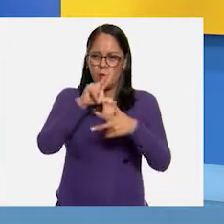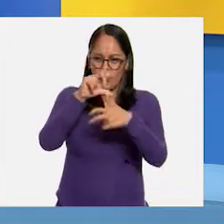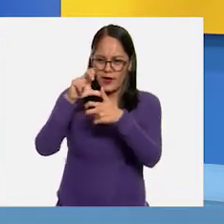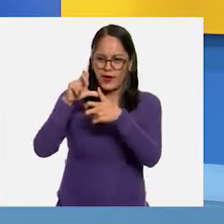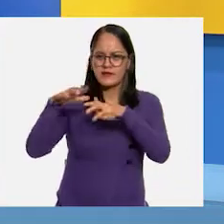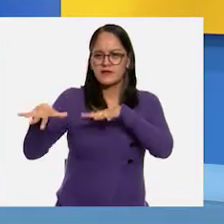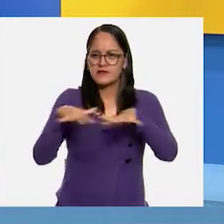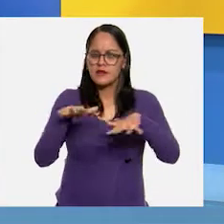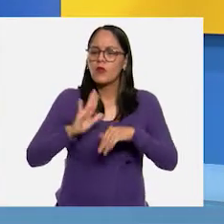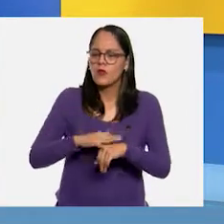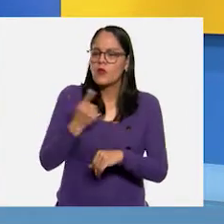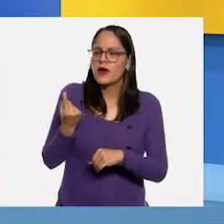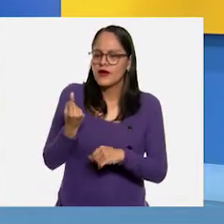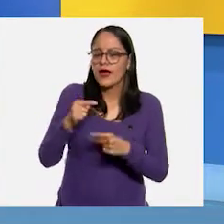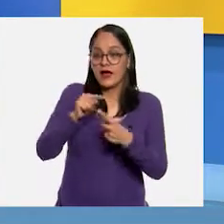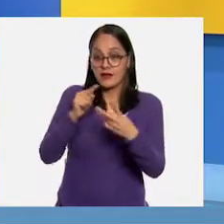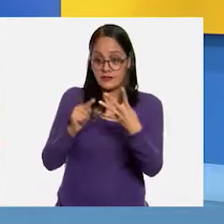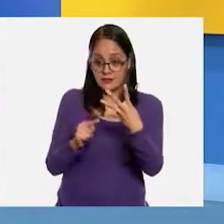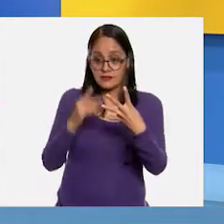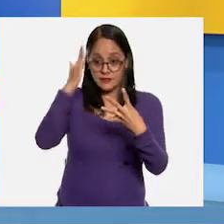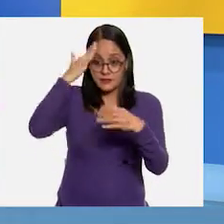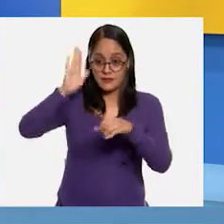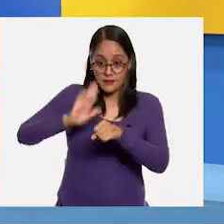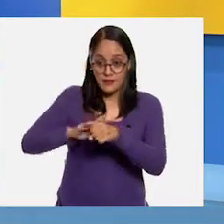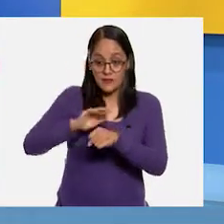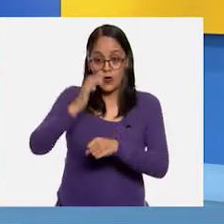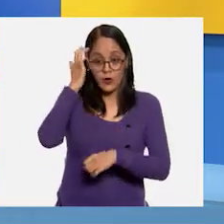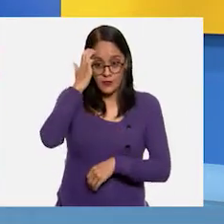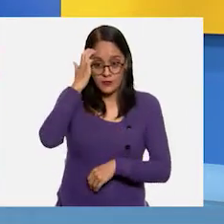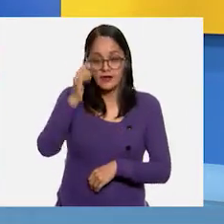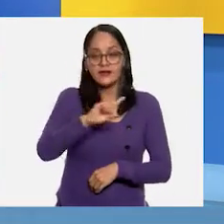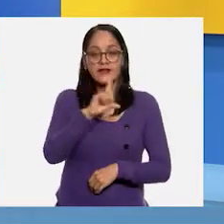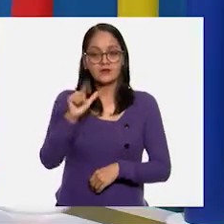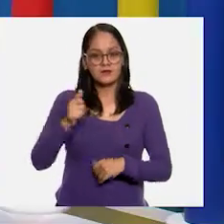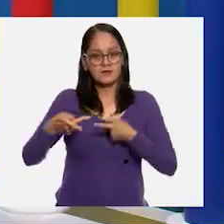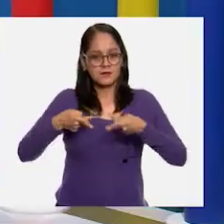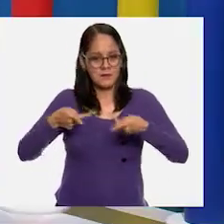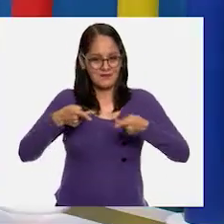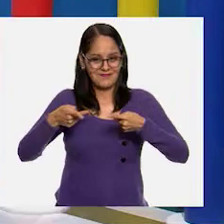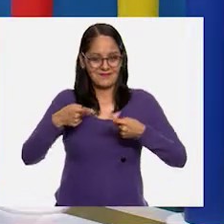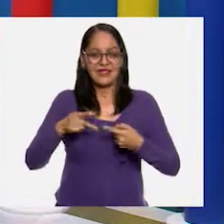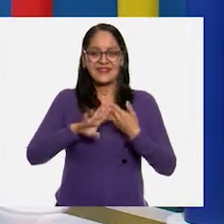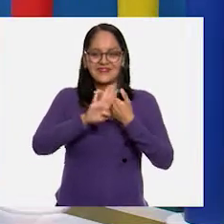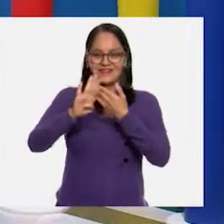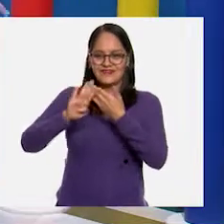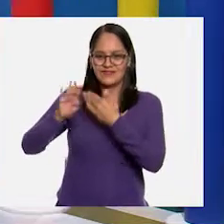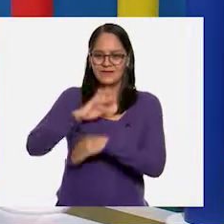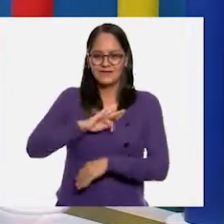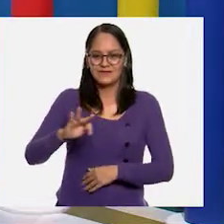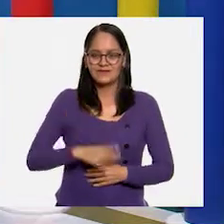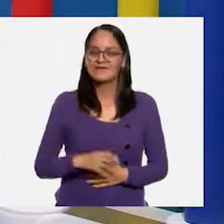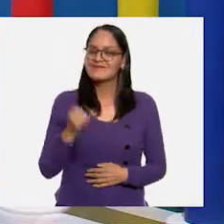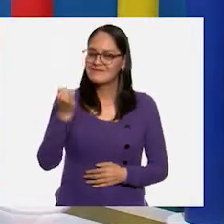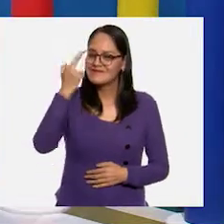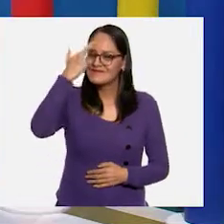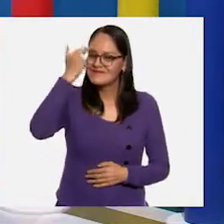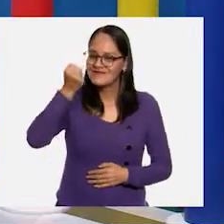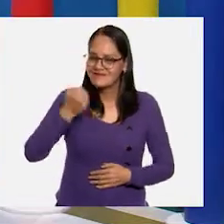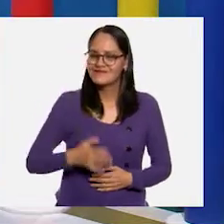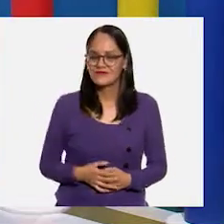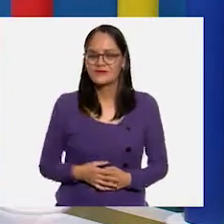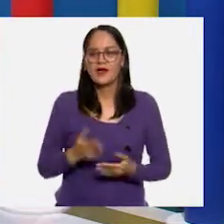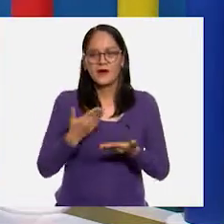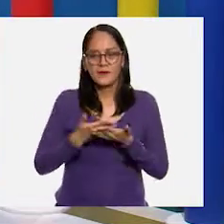elementos necesarios para estar preparados y poder prevenirlos. ¿Cierto, maestra? Así es, totalmente cierto, Larisa.